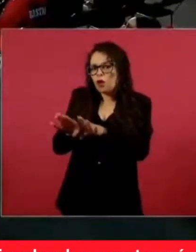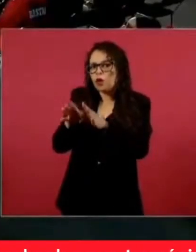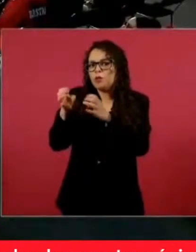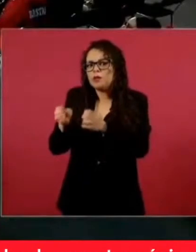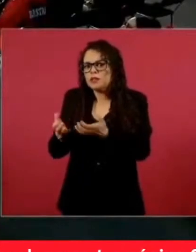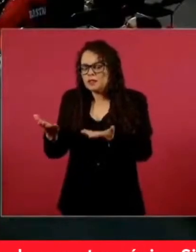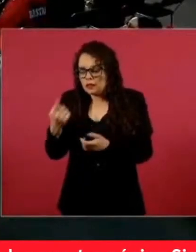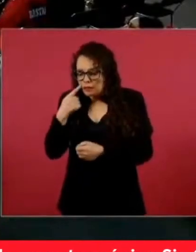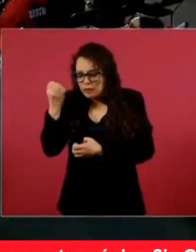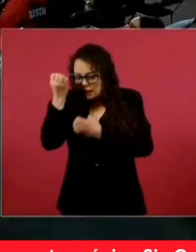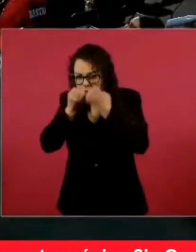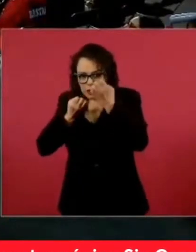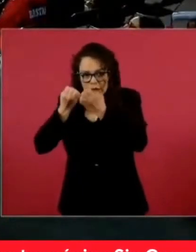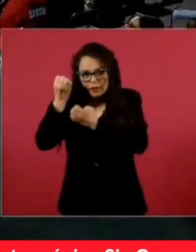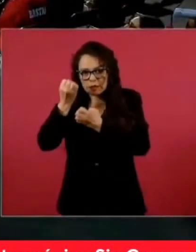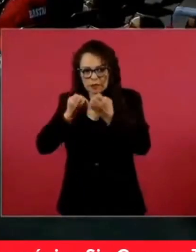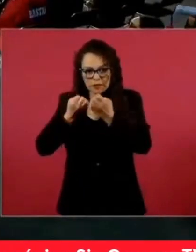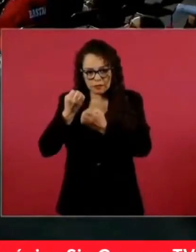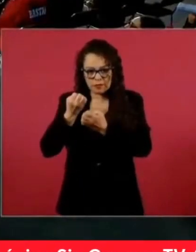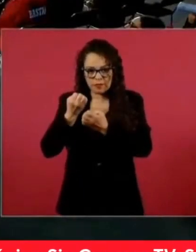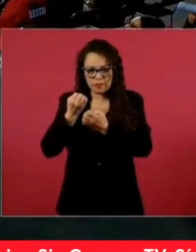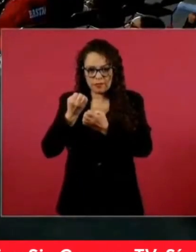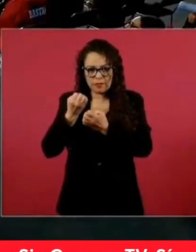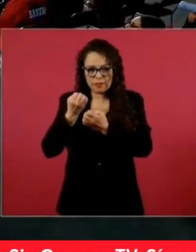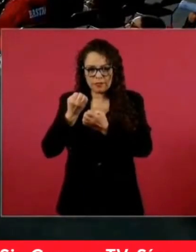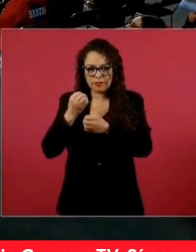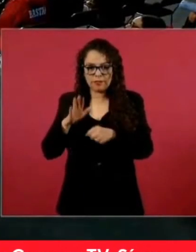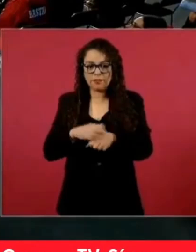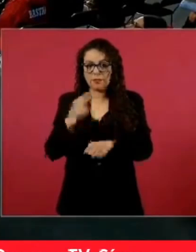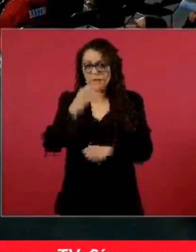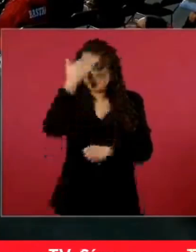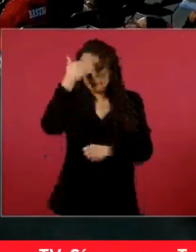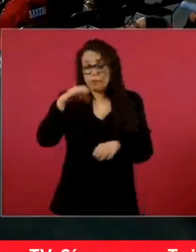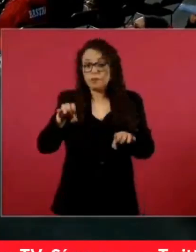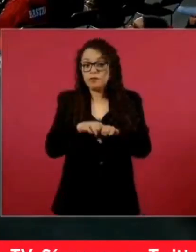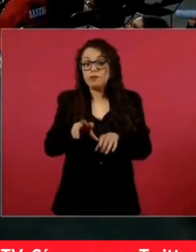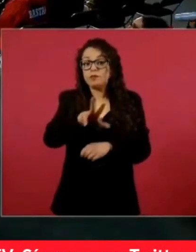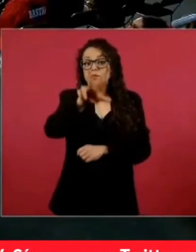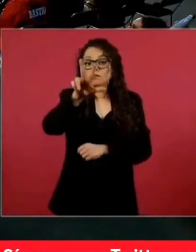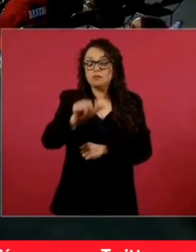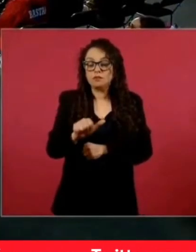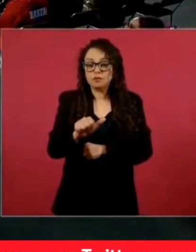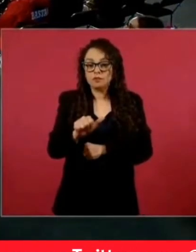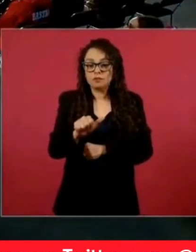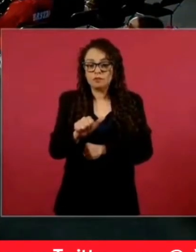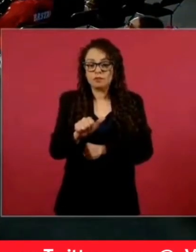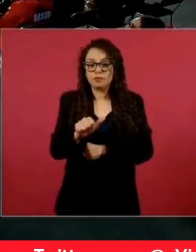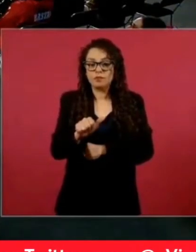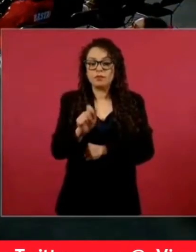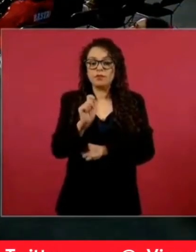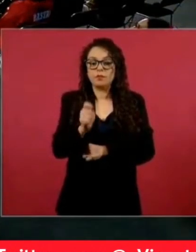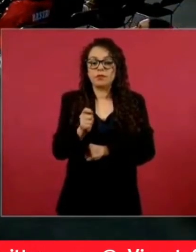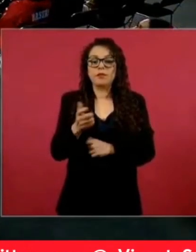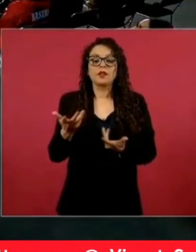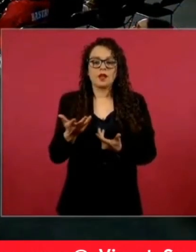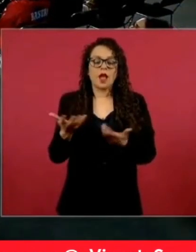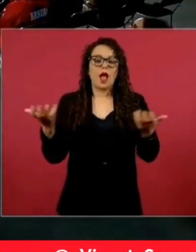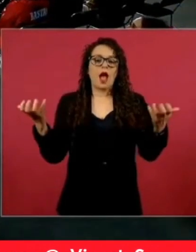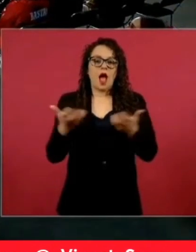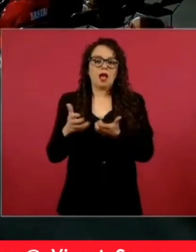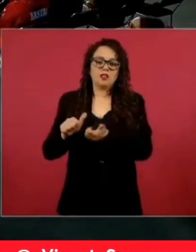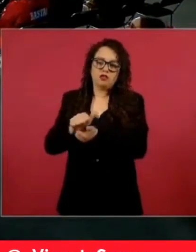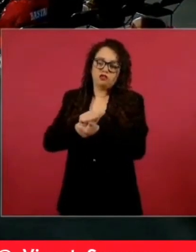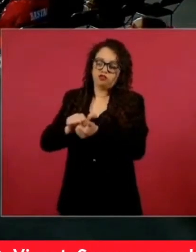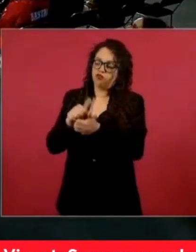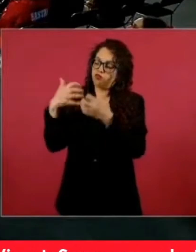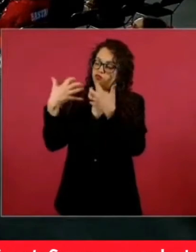organismo de gobierno. A la par, presidente, también conocer cómo va el estatus de la autosuficiencia energética que planteó